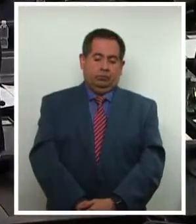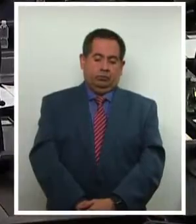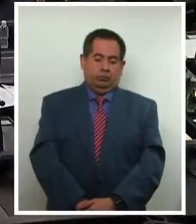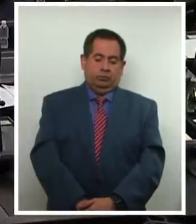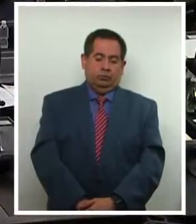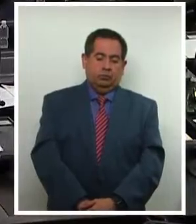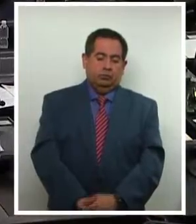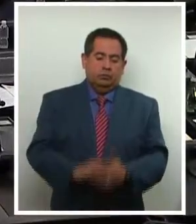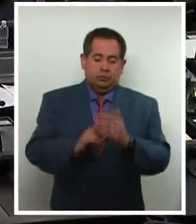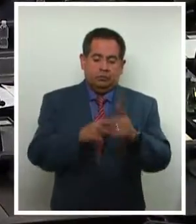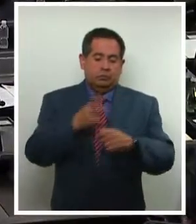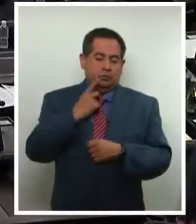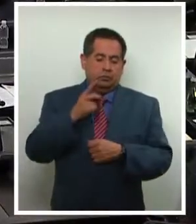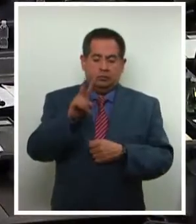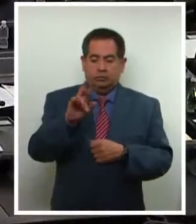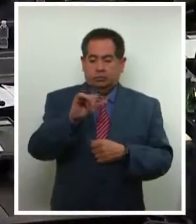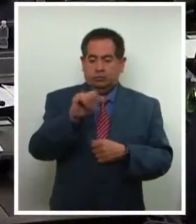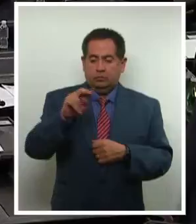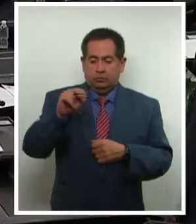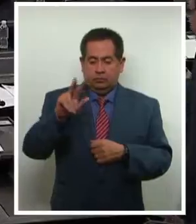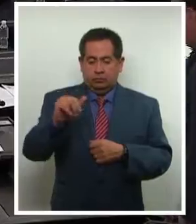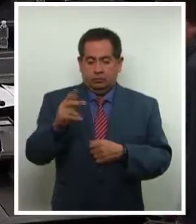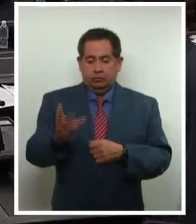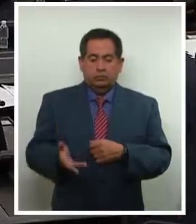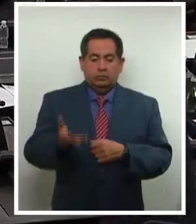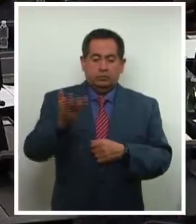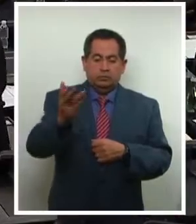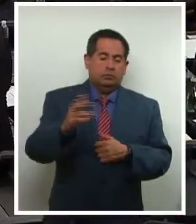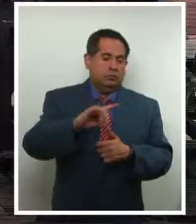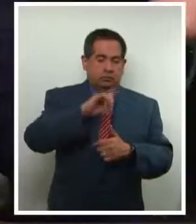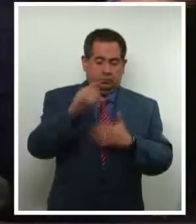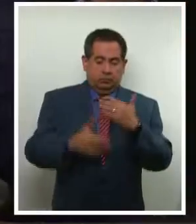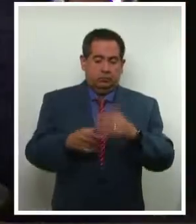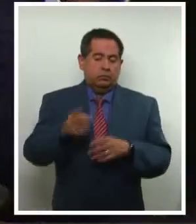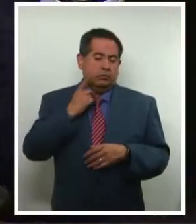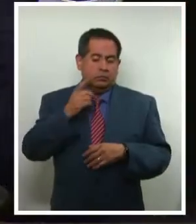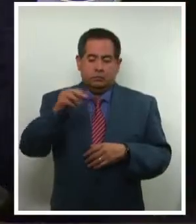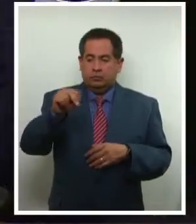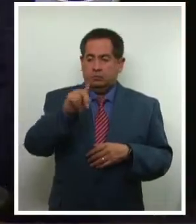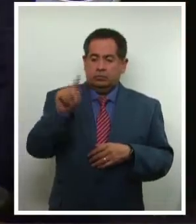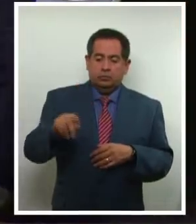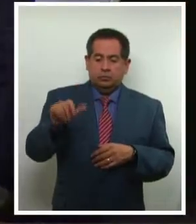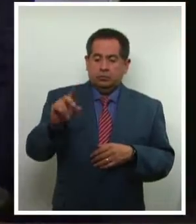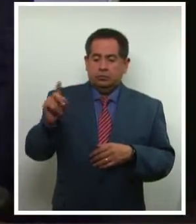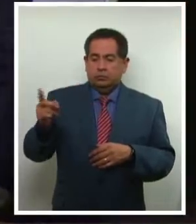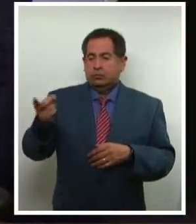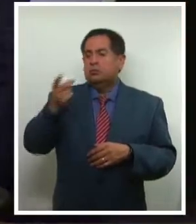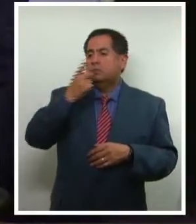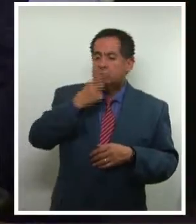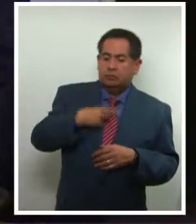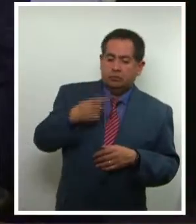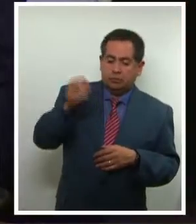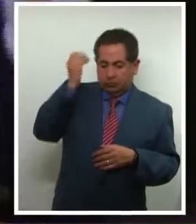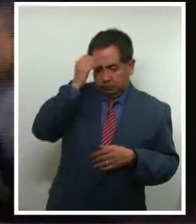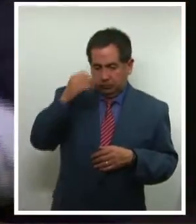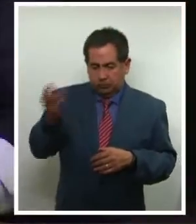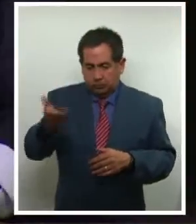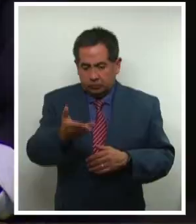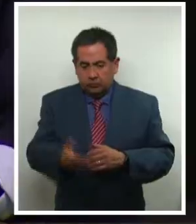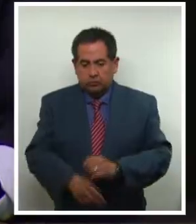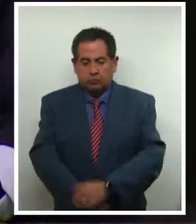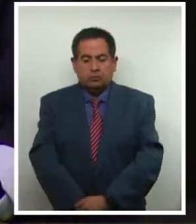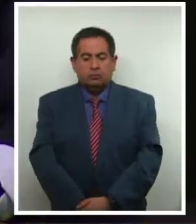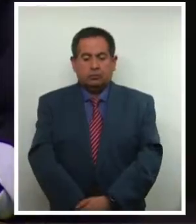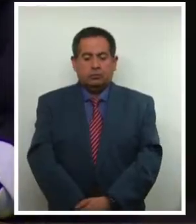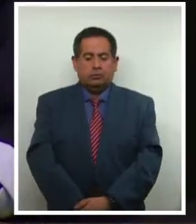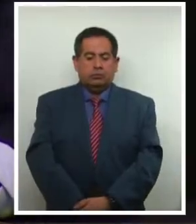De nuevo, diputado Villanueva, y le pediría después al diputado Muñoz Ledo nos dé su opinión.